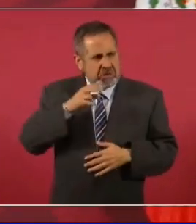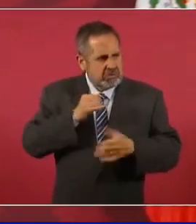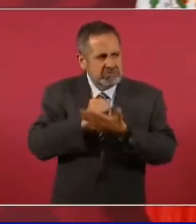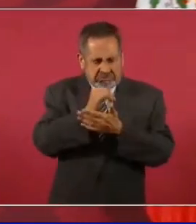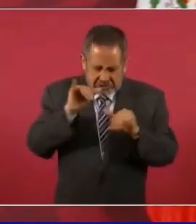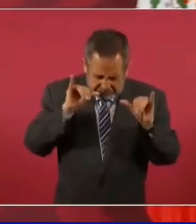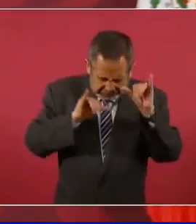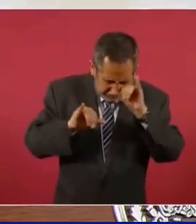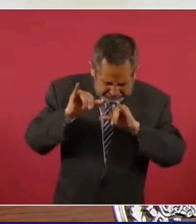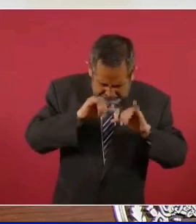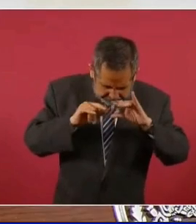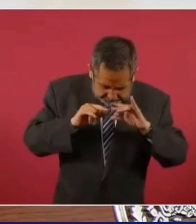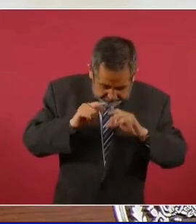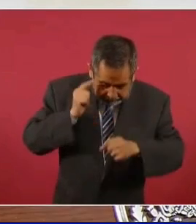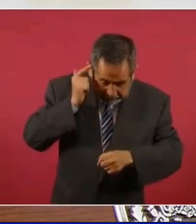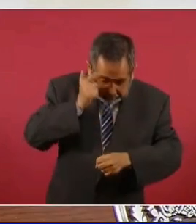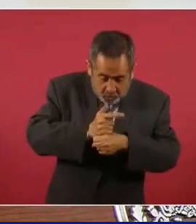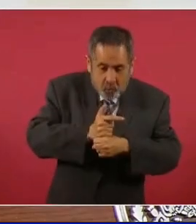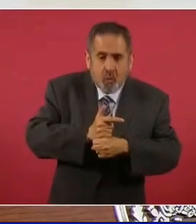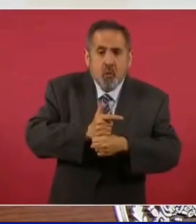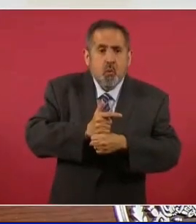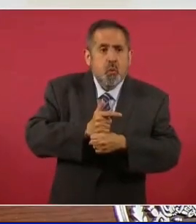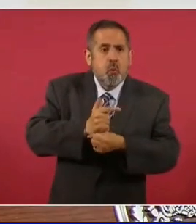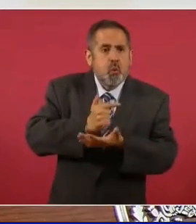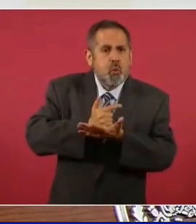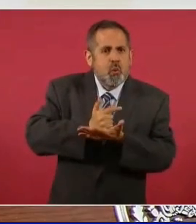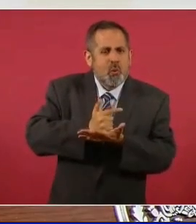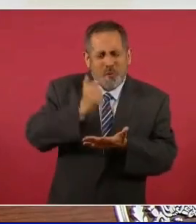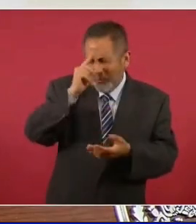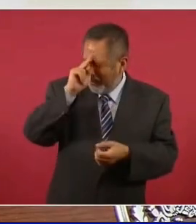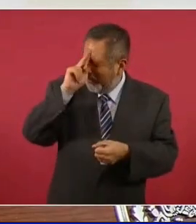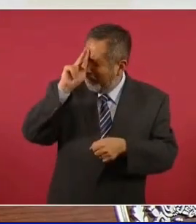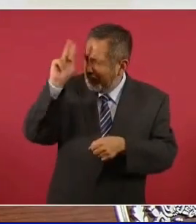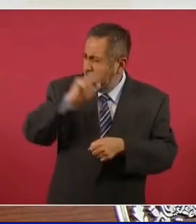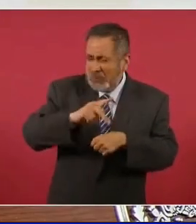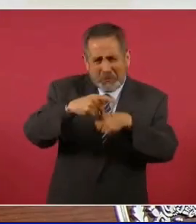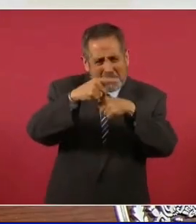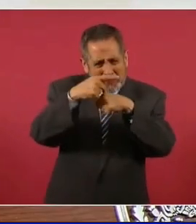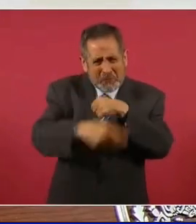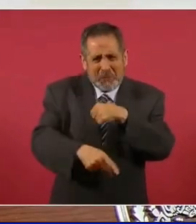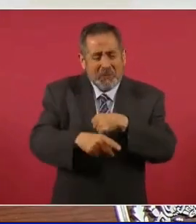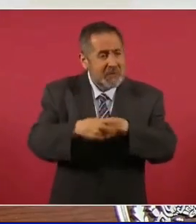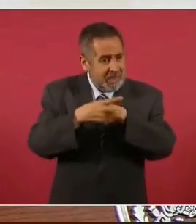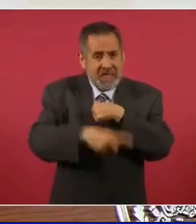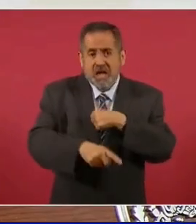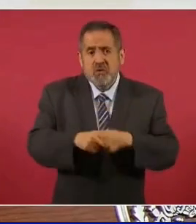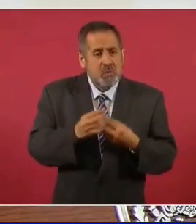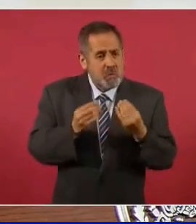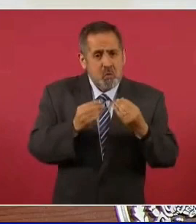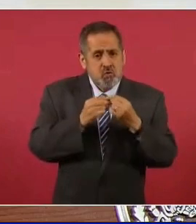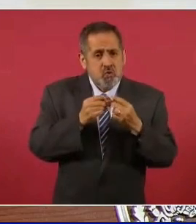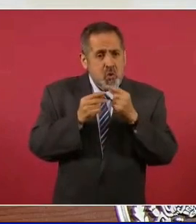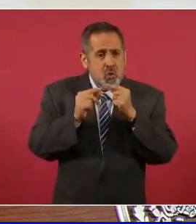hace un tremendo daño tremendo daño y